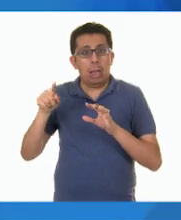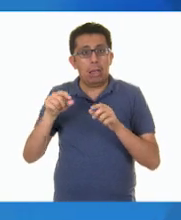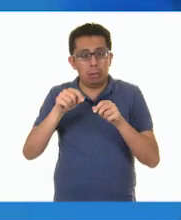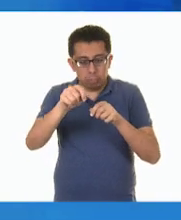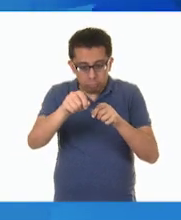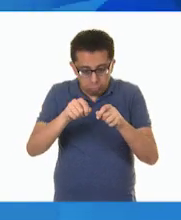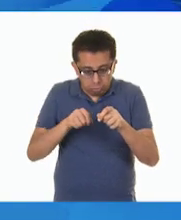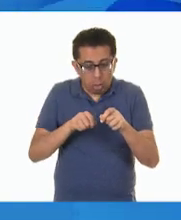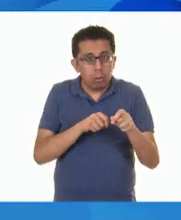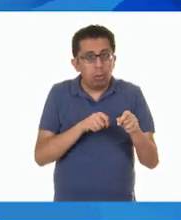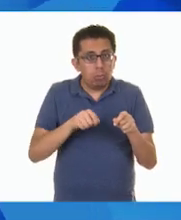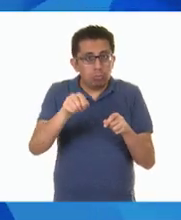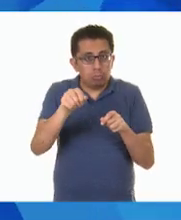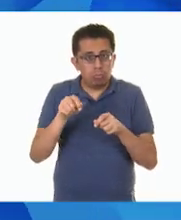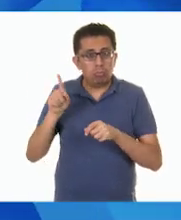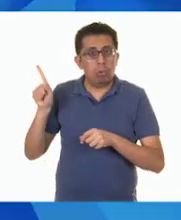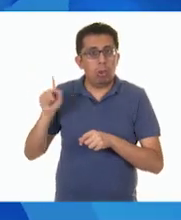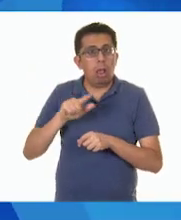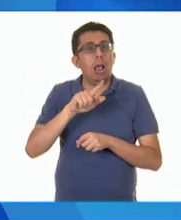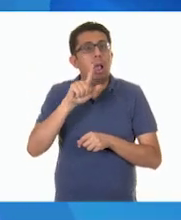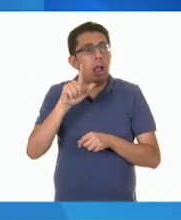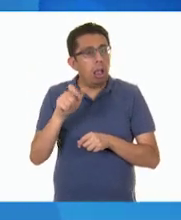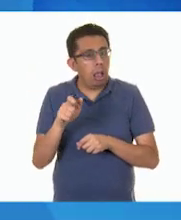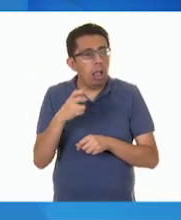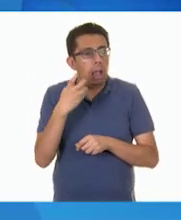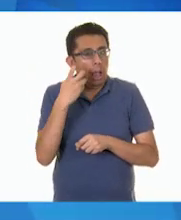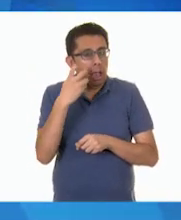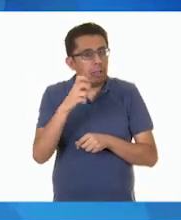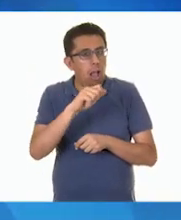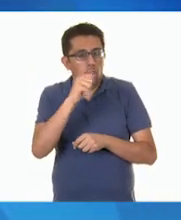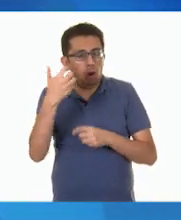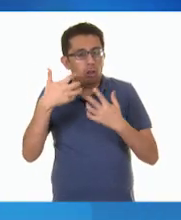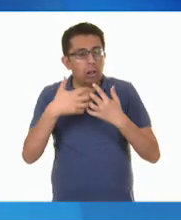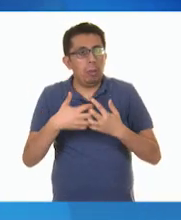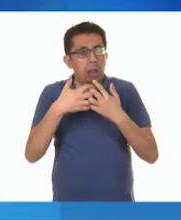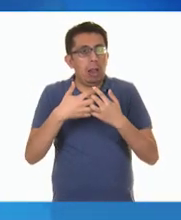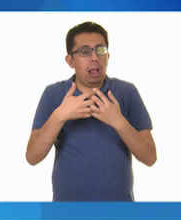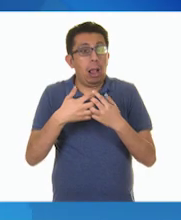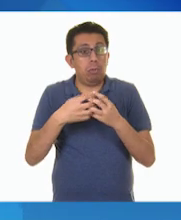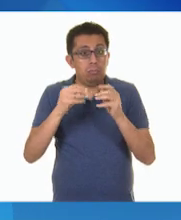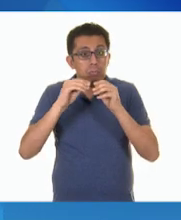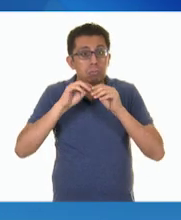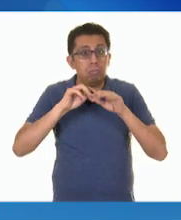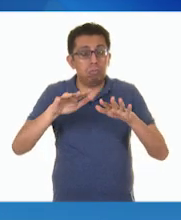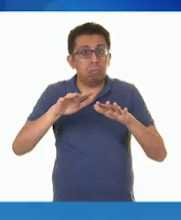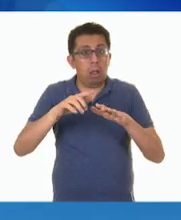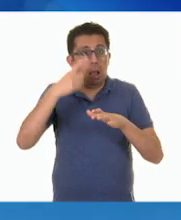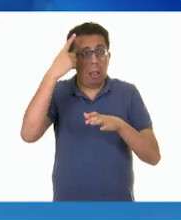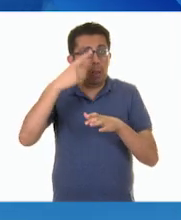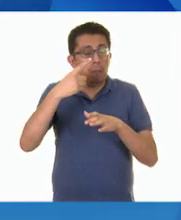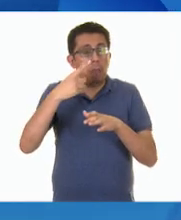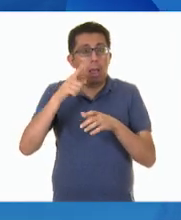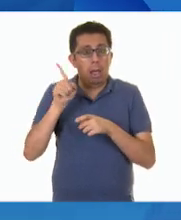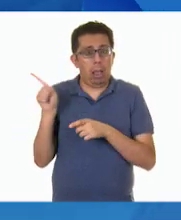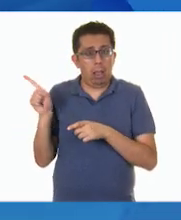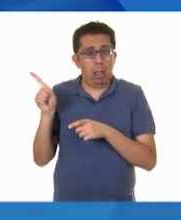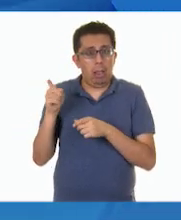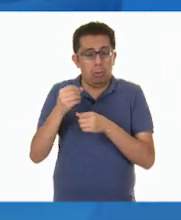proceso y esa señal llega a otra pequeña consola y esa pequeña consola lo envía a una antena y esa antena envía la